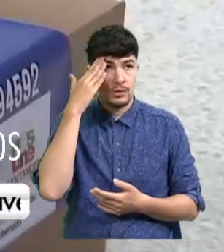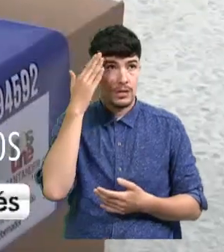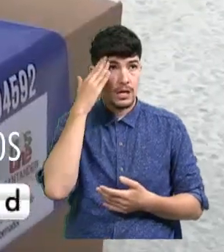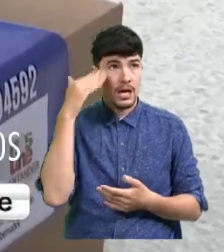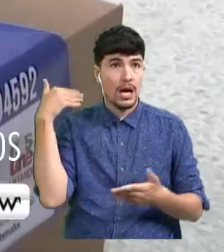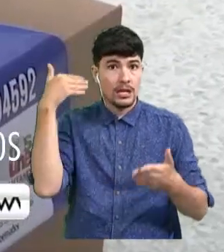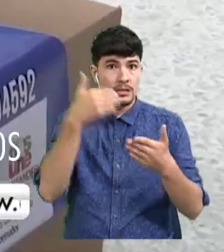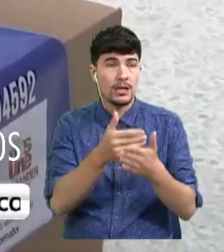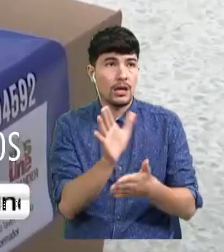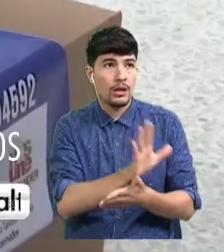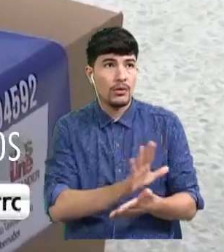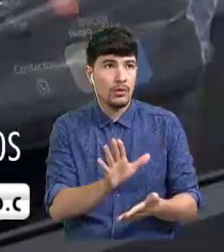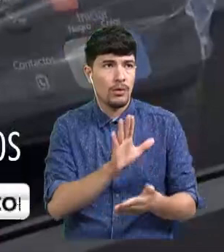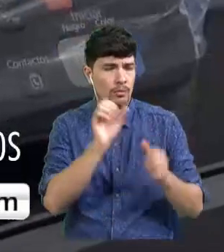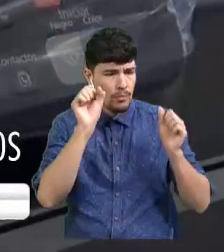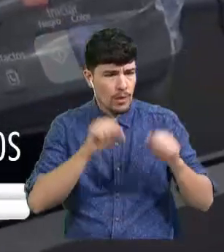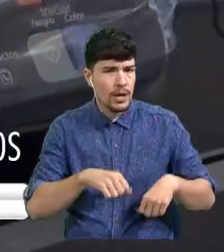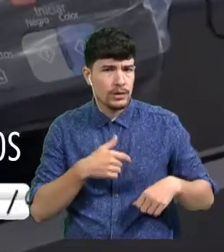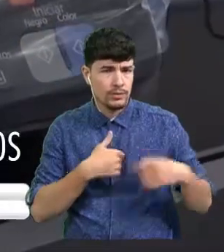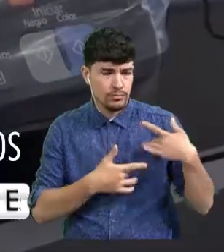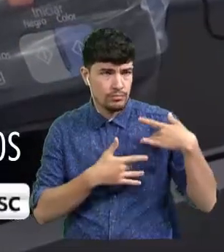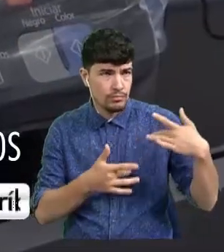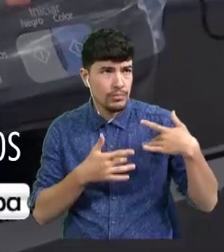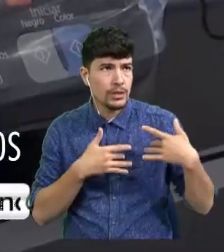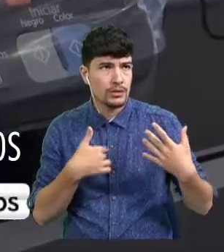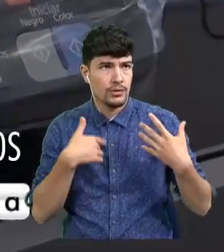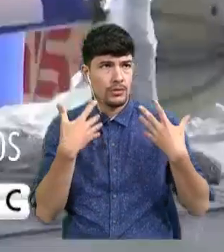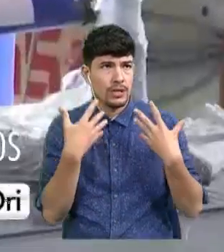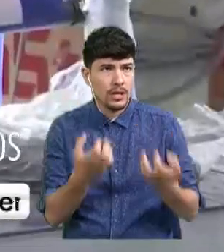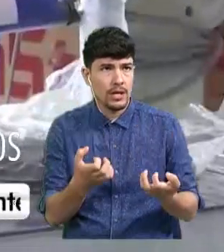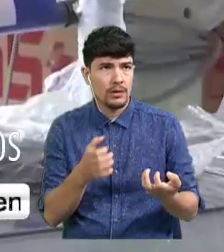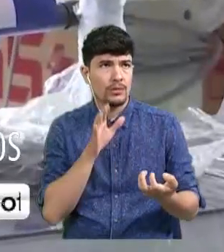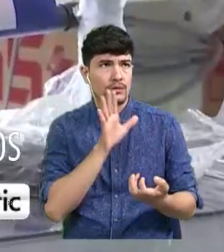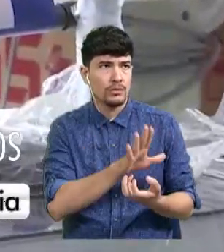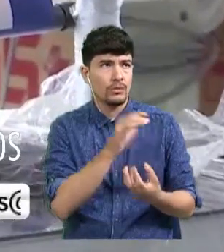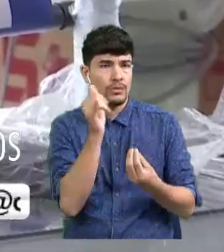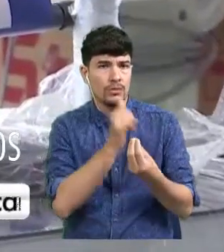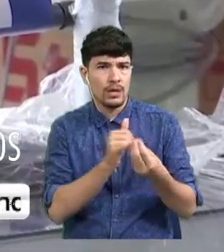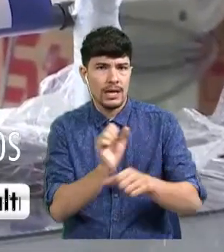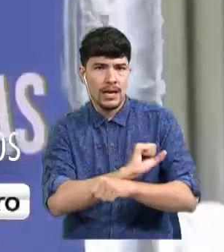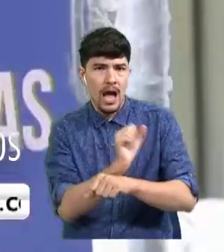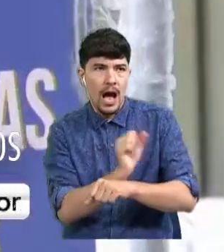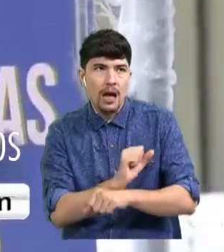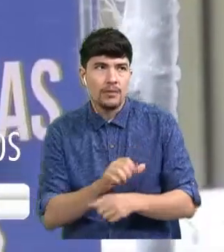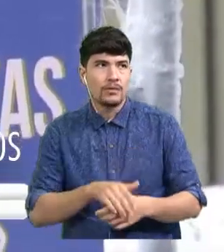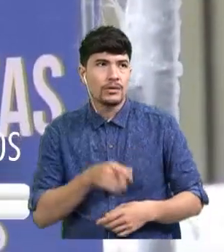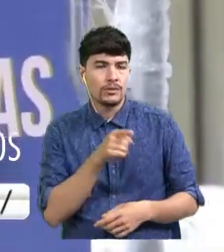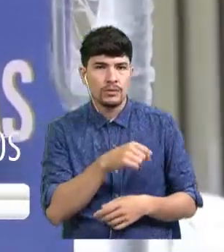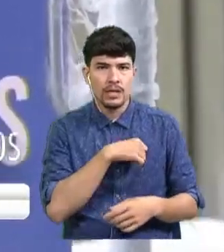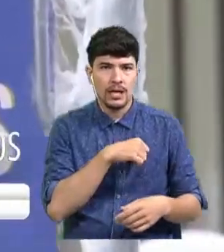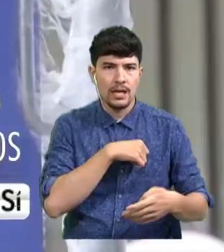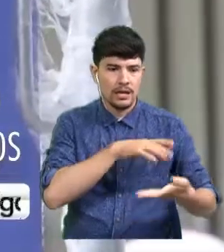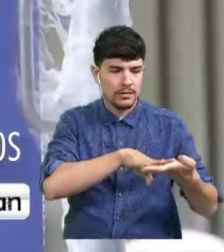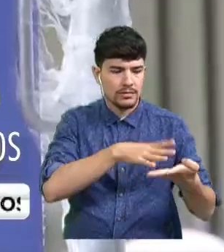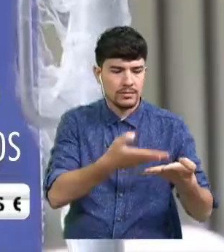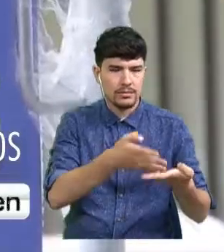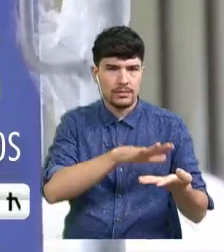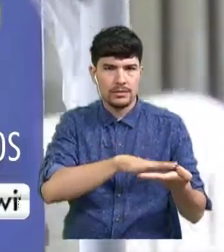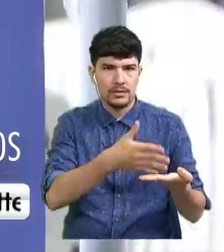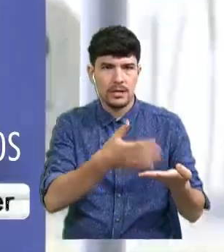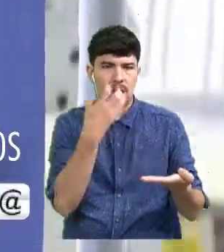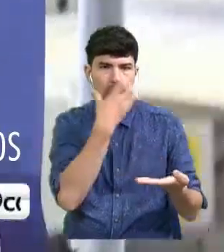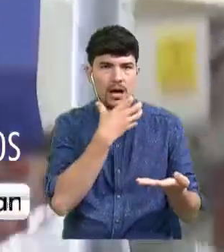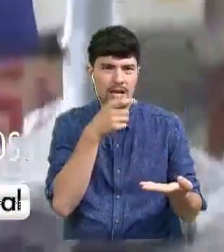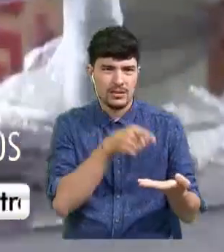dónde van ustedes, permítame hacer un aporte y yo quiero este estilo de carro preparar. Y tiene parrilla para asar con piedras,